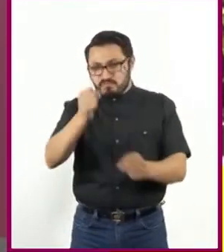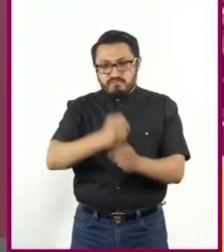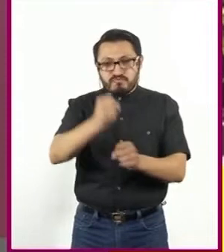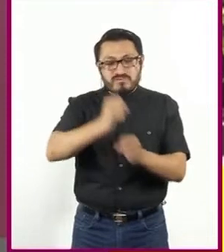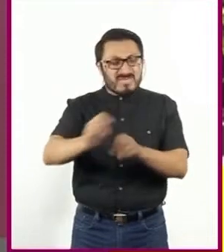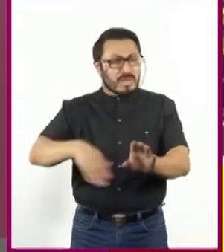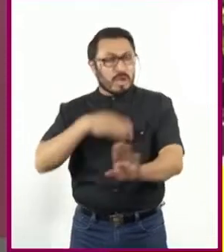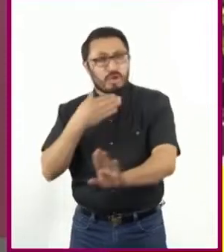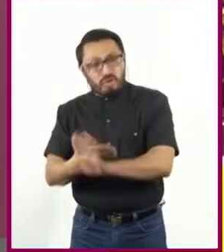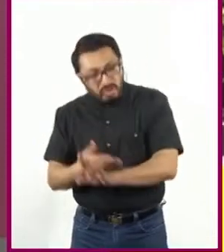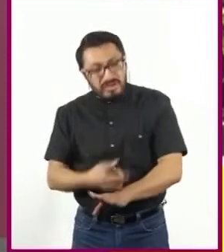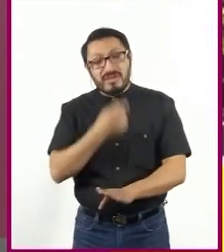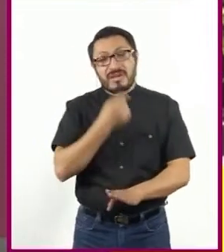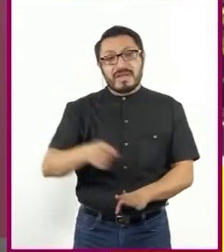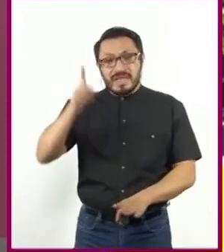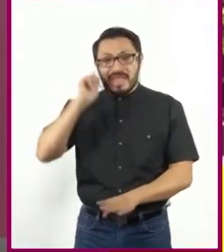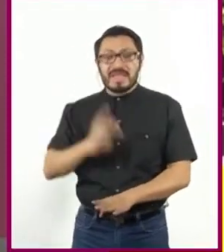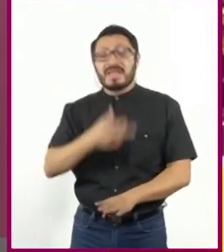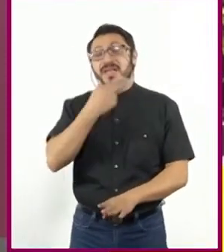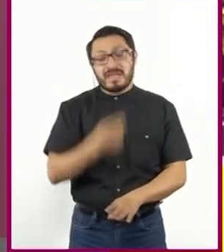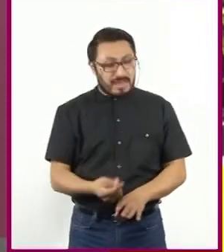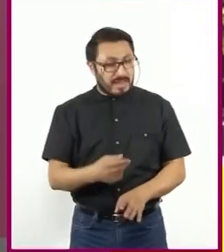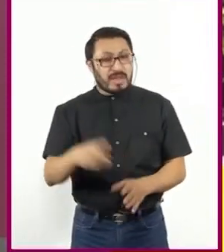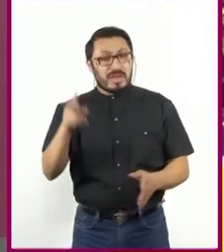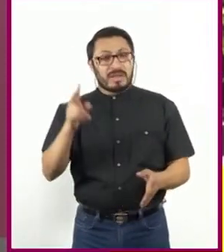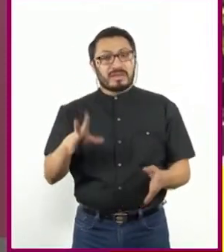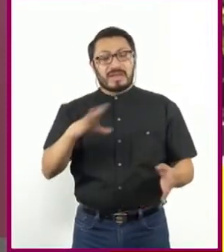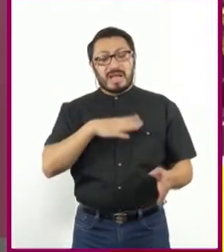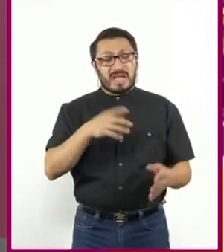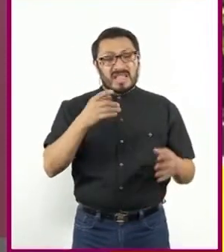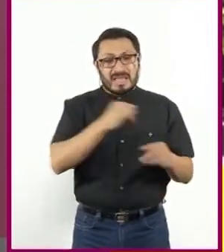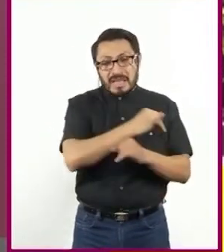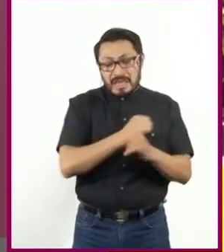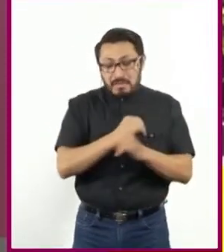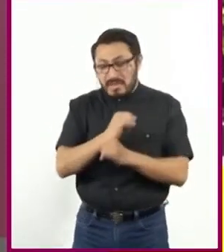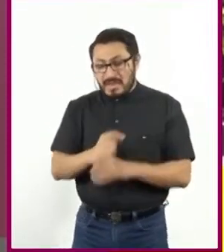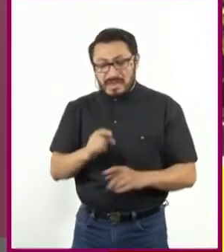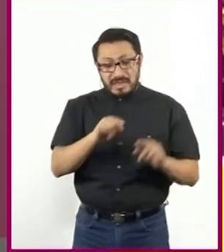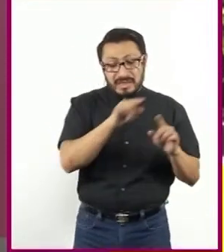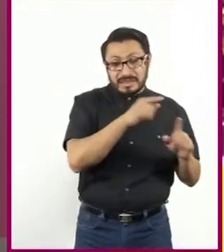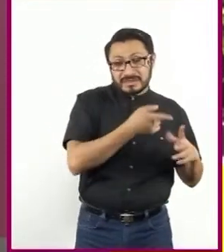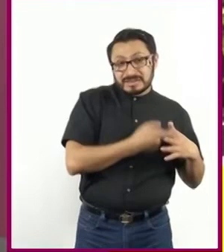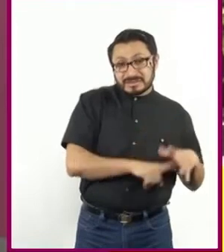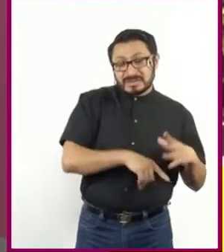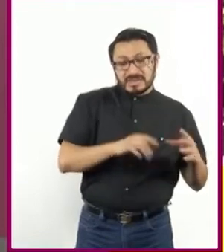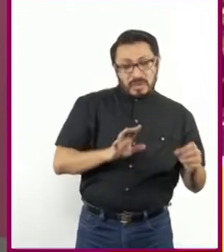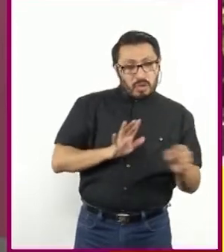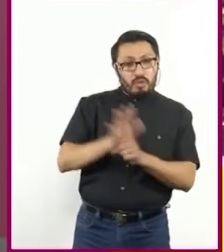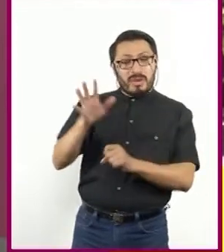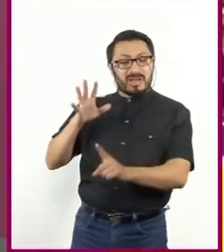contra niñas y niños, con valores de partida y valores a alcanzar. Es decir,